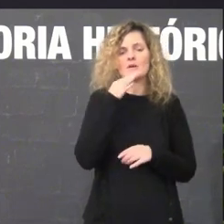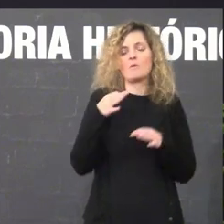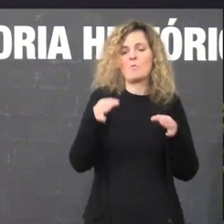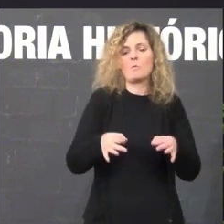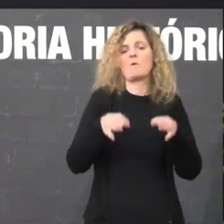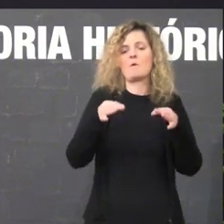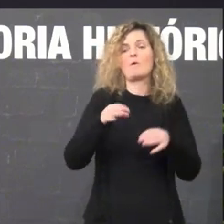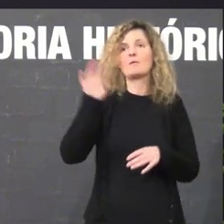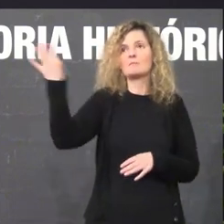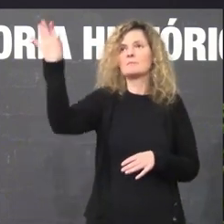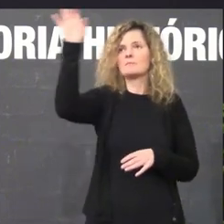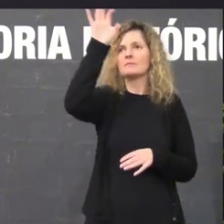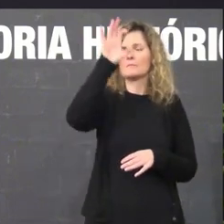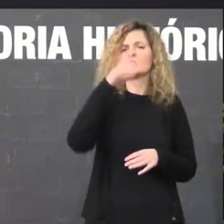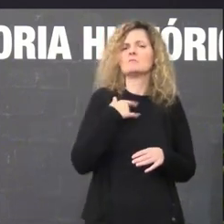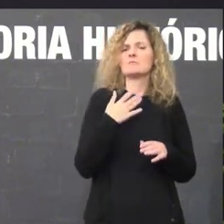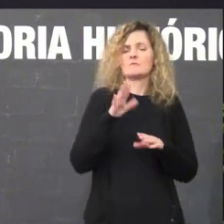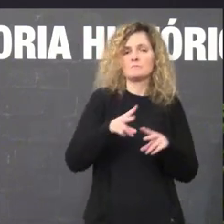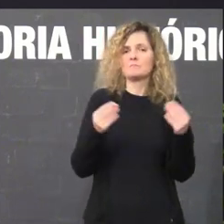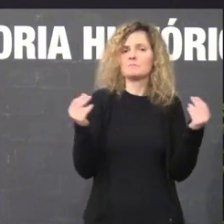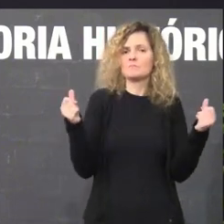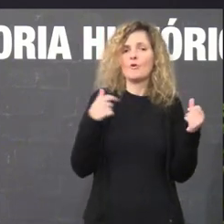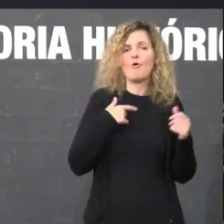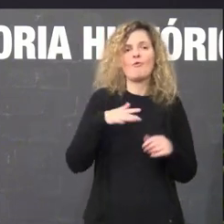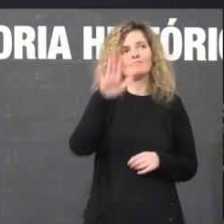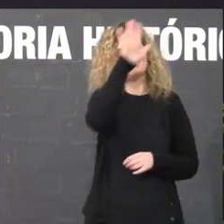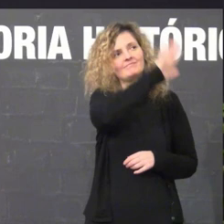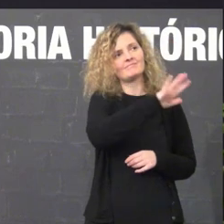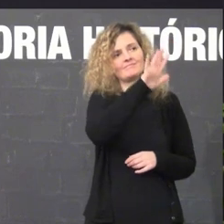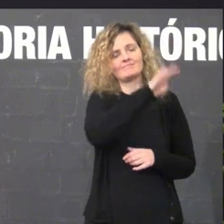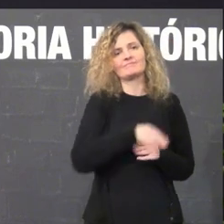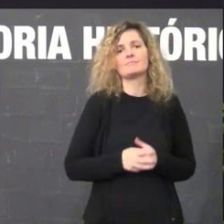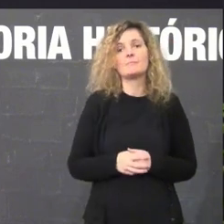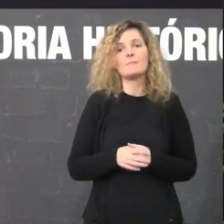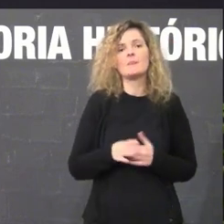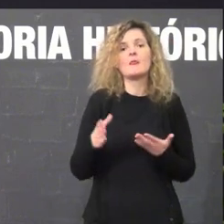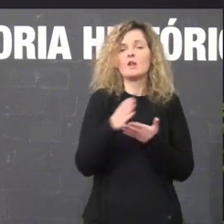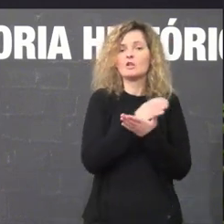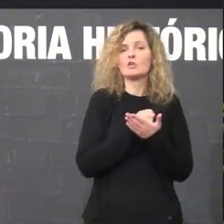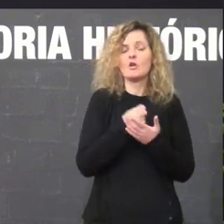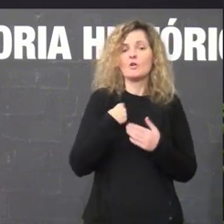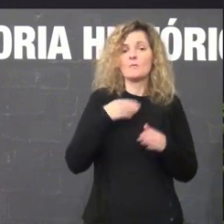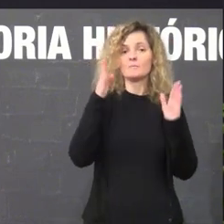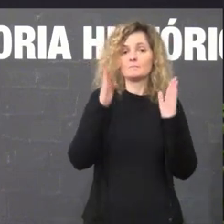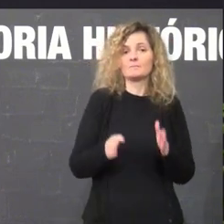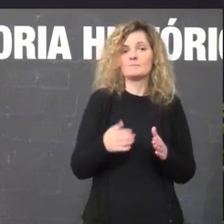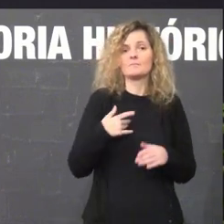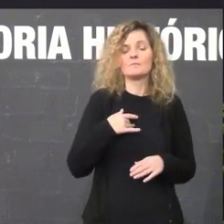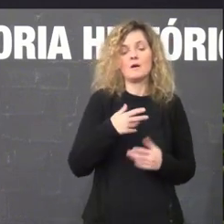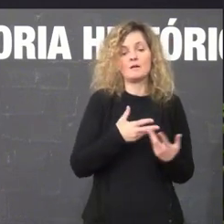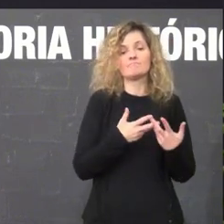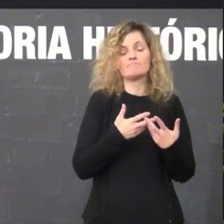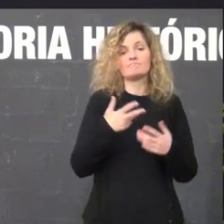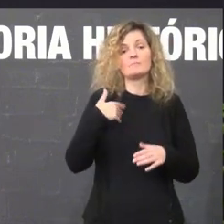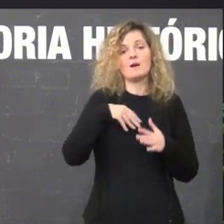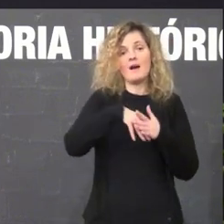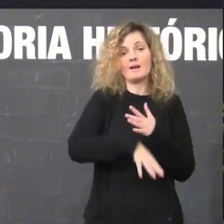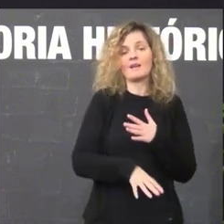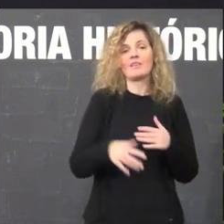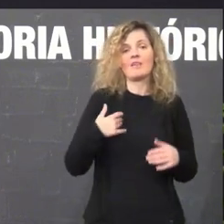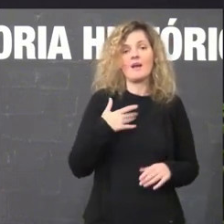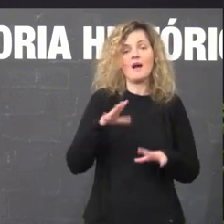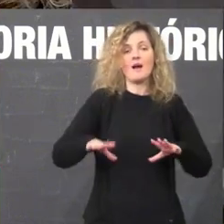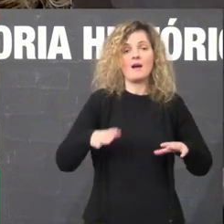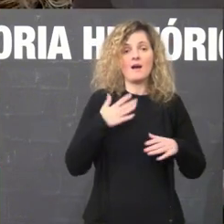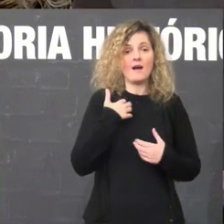uno o otros países occidez o en países de latinoamérica de todo esto Eden de asúa Raíces argentinas falalao